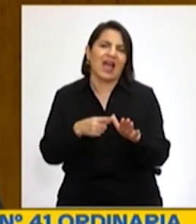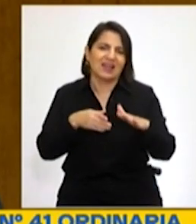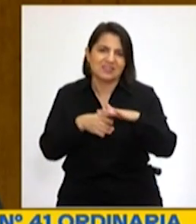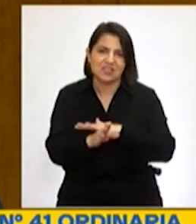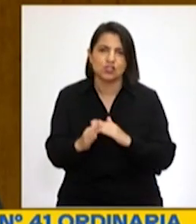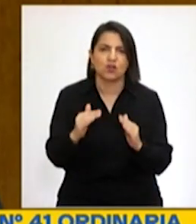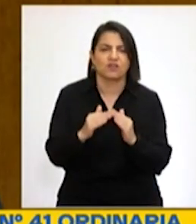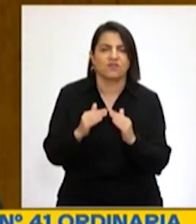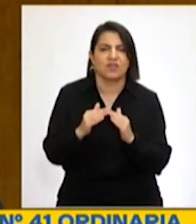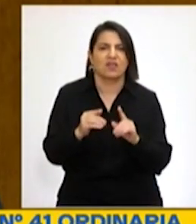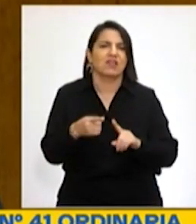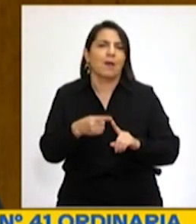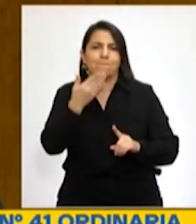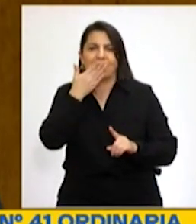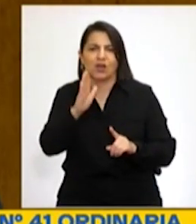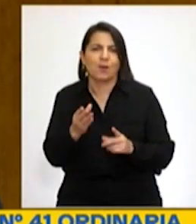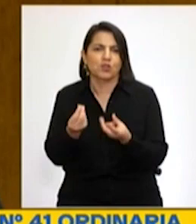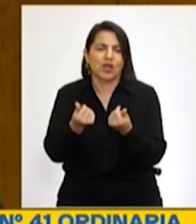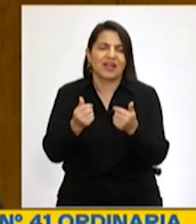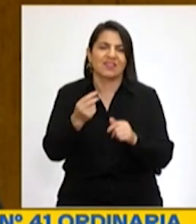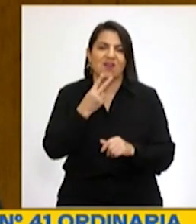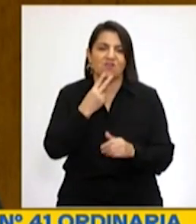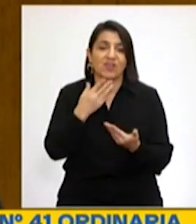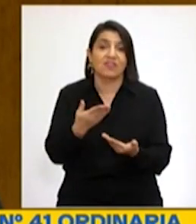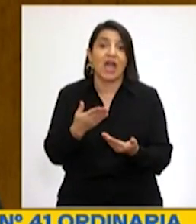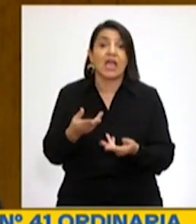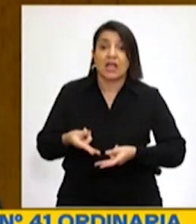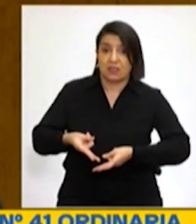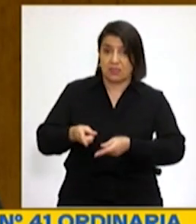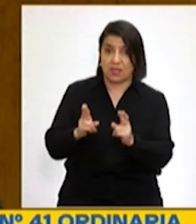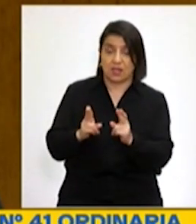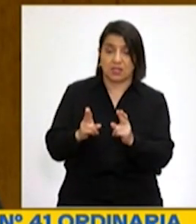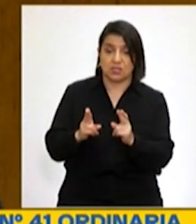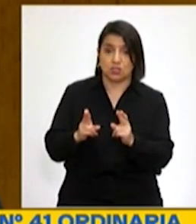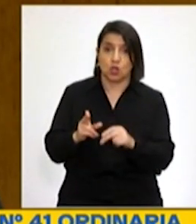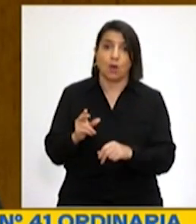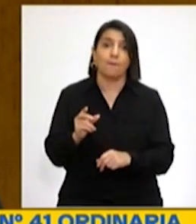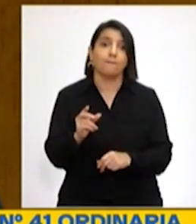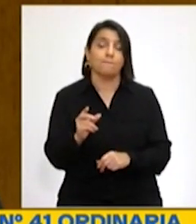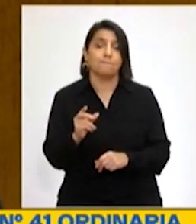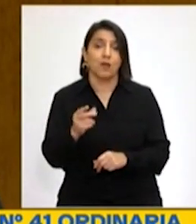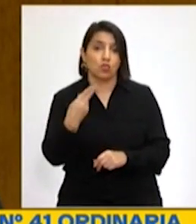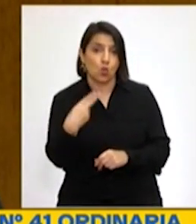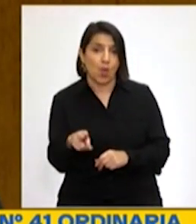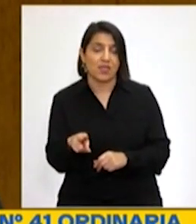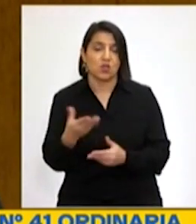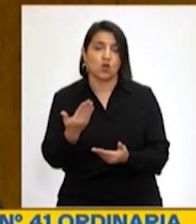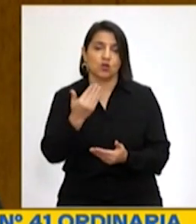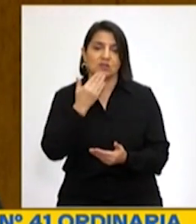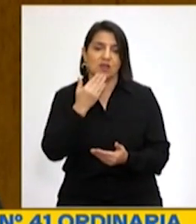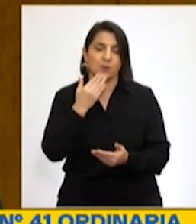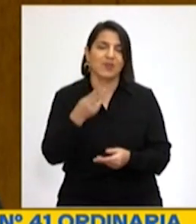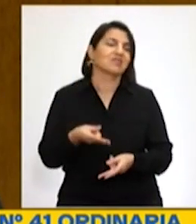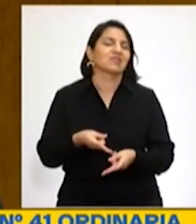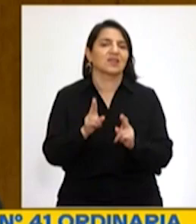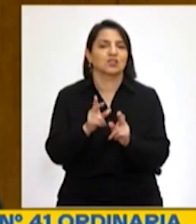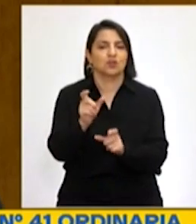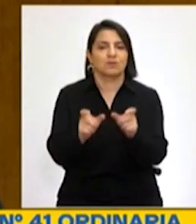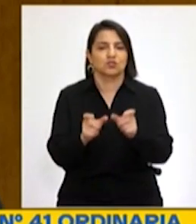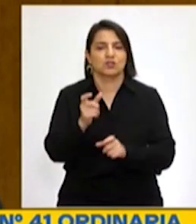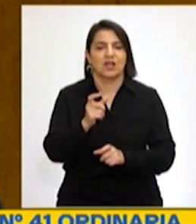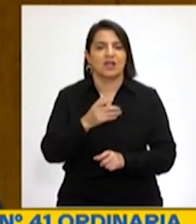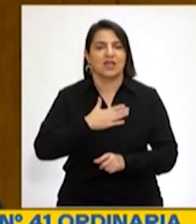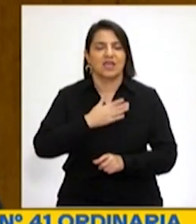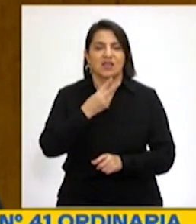vivienda de mejoramiento calidad de vida y del legítimo derecho que tienen pequeños propietarios y también el legítimo derecho que tienen Personas que quieran vivir